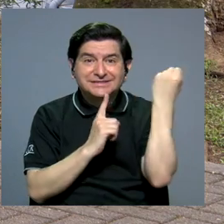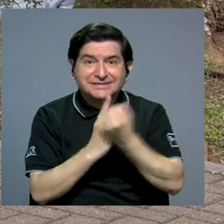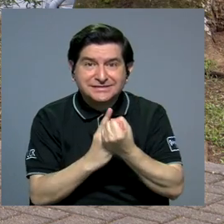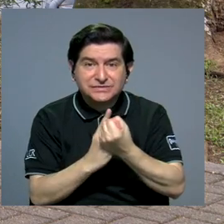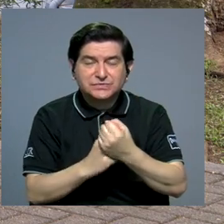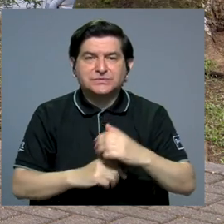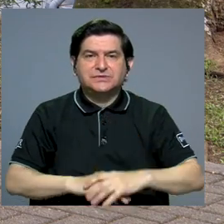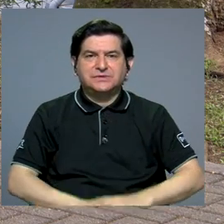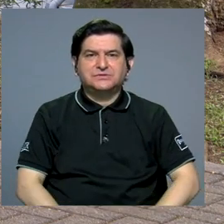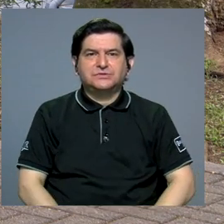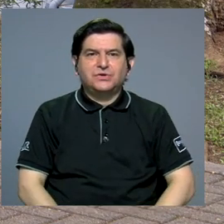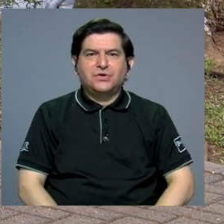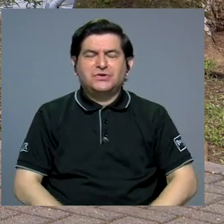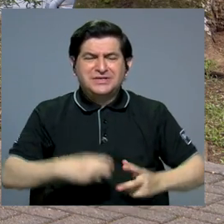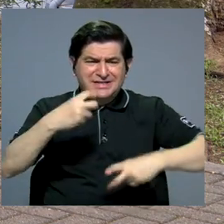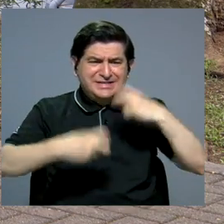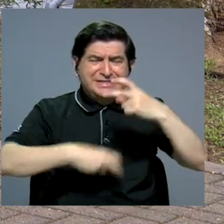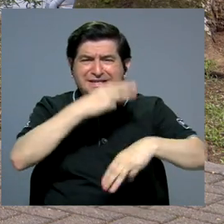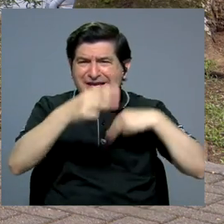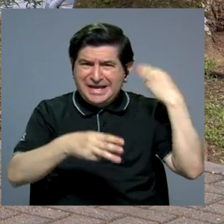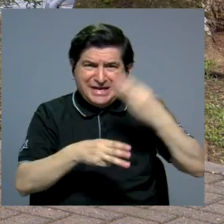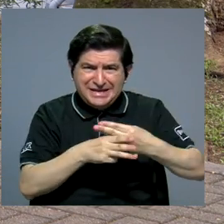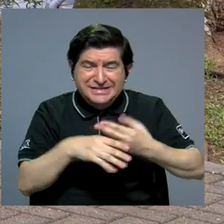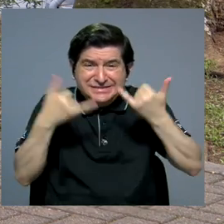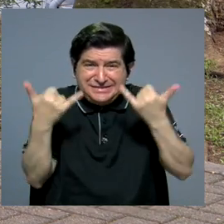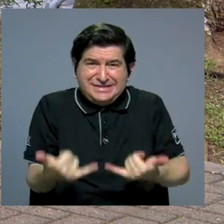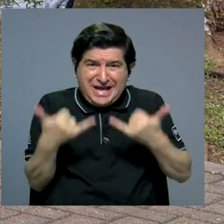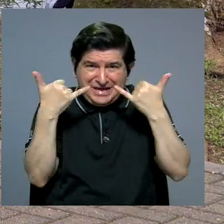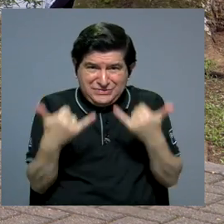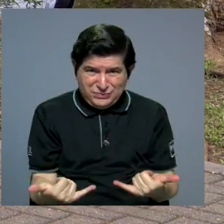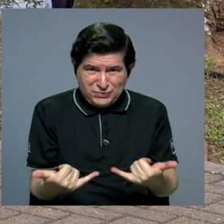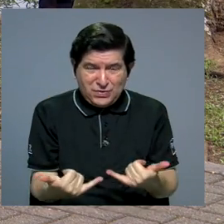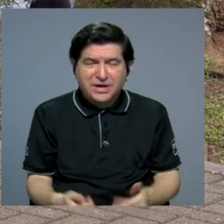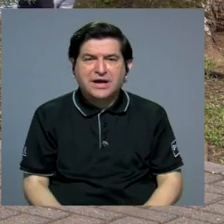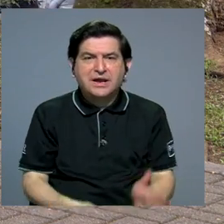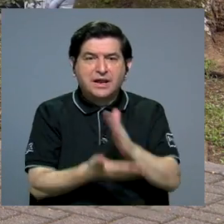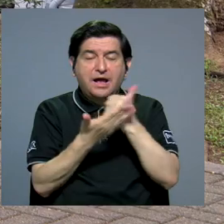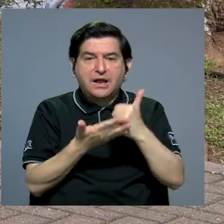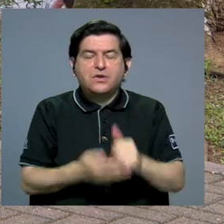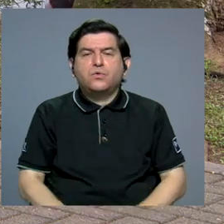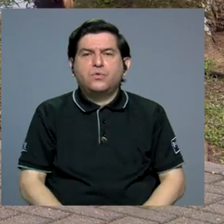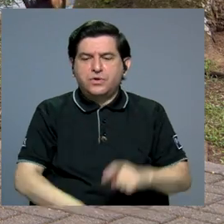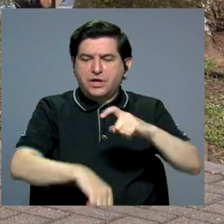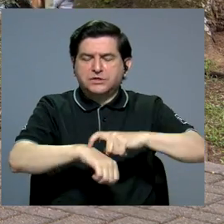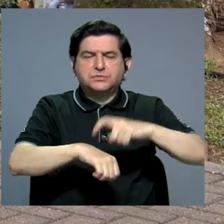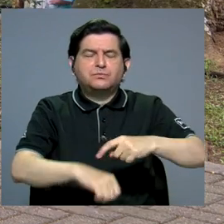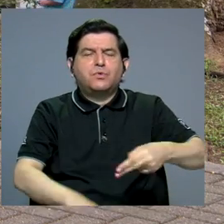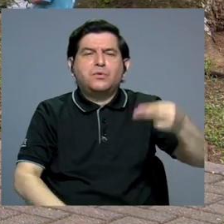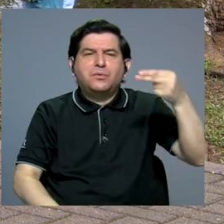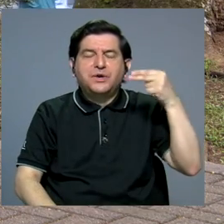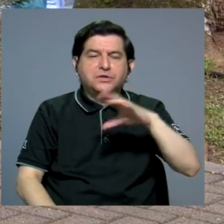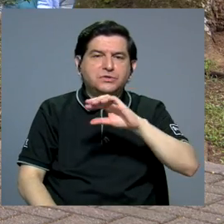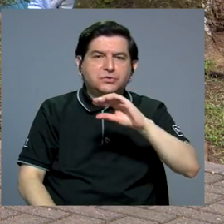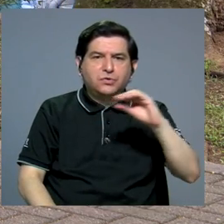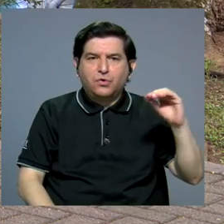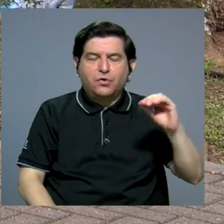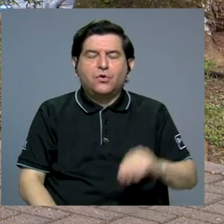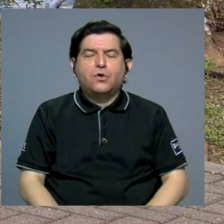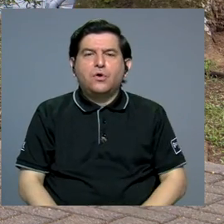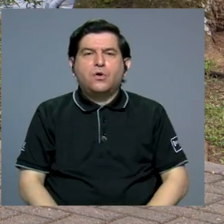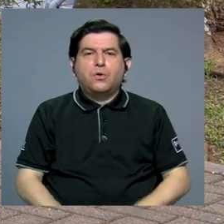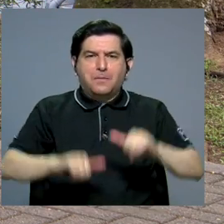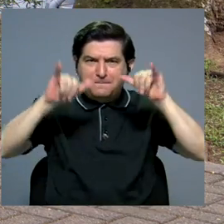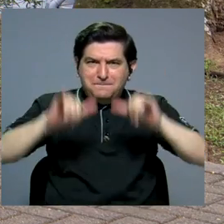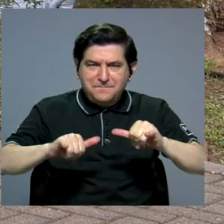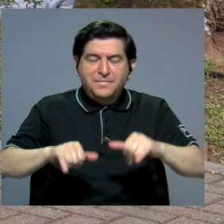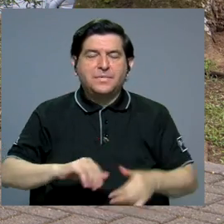condiciones de crisis mundiales como las que estamos viviendo, algunas coyunturales, algunas más estructurales y unas más permanentes